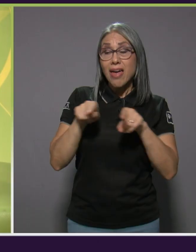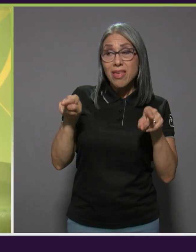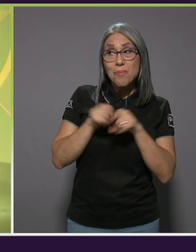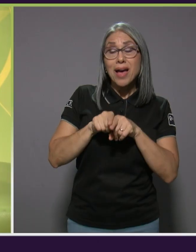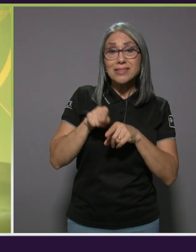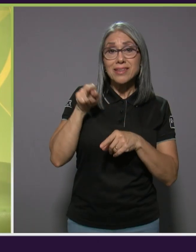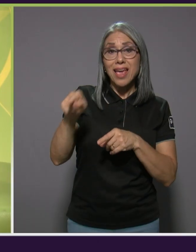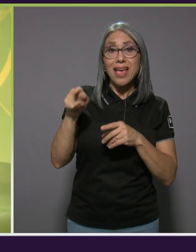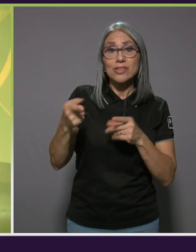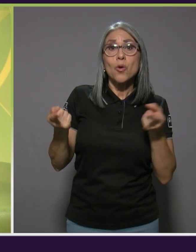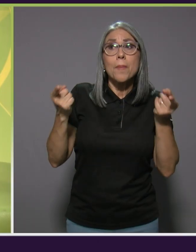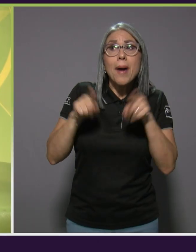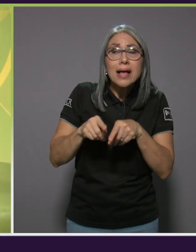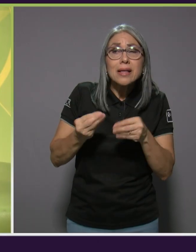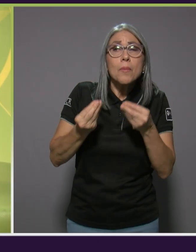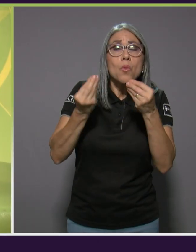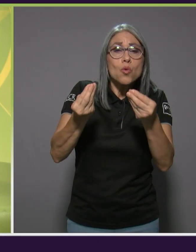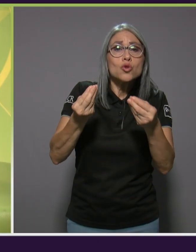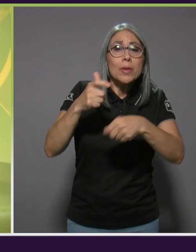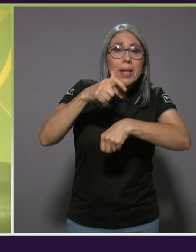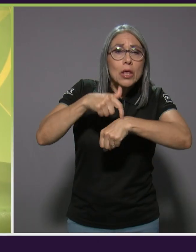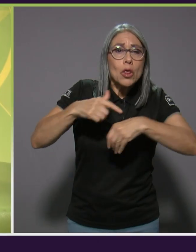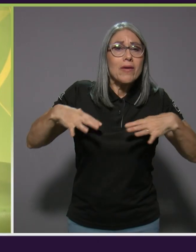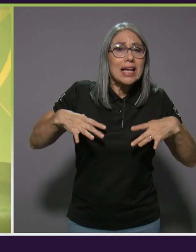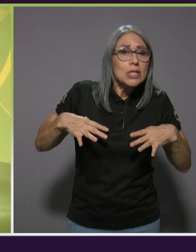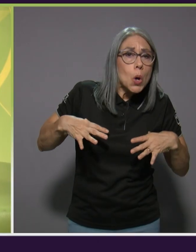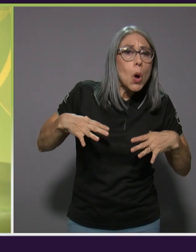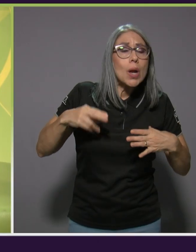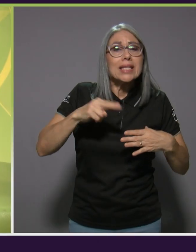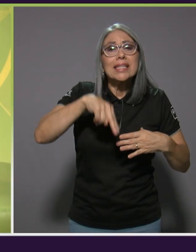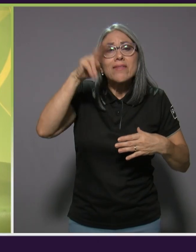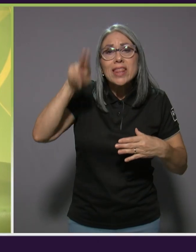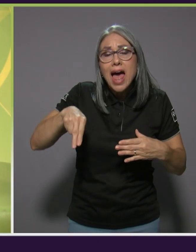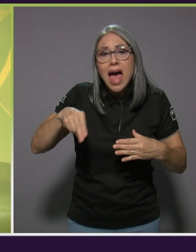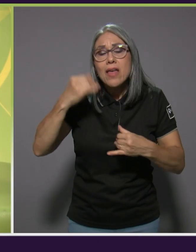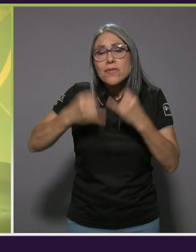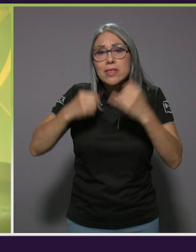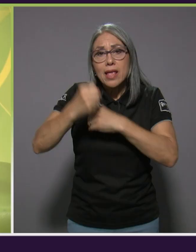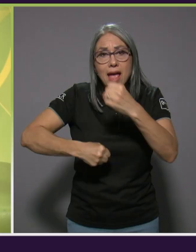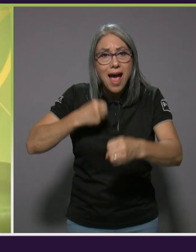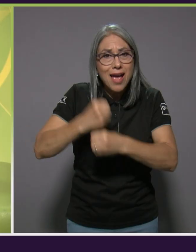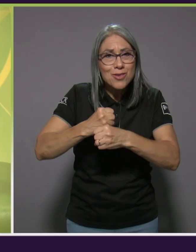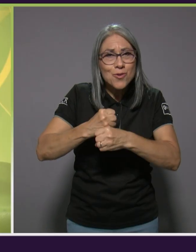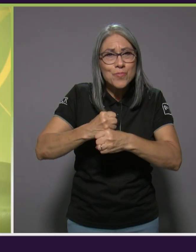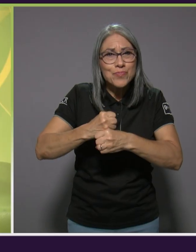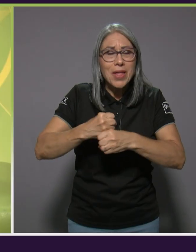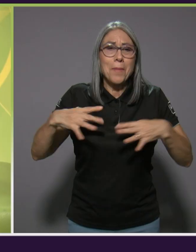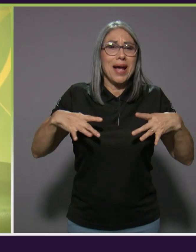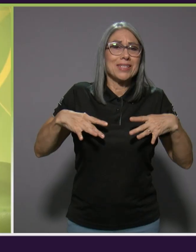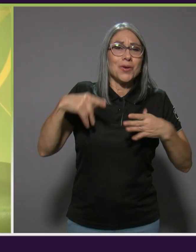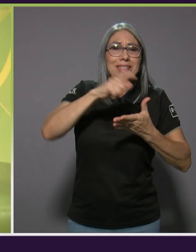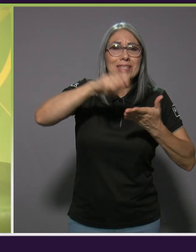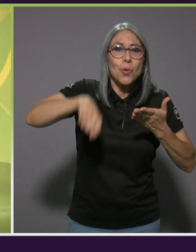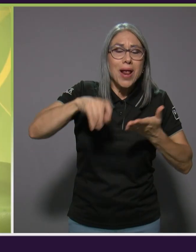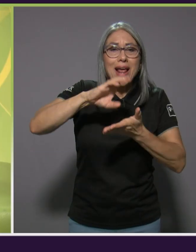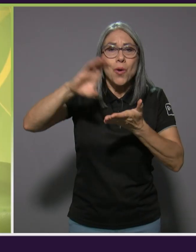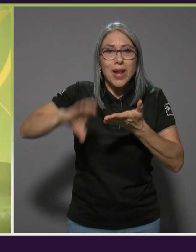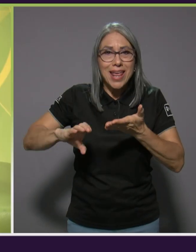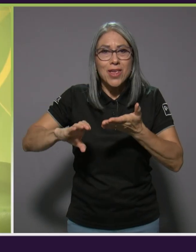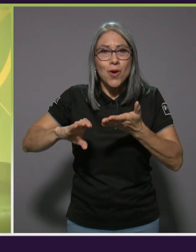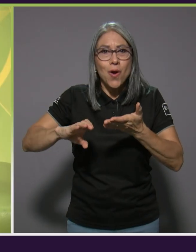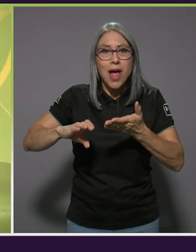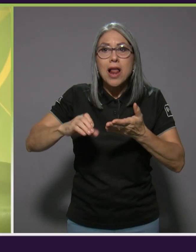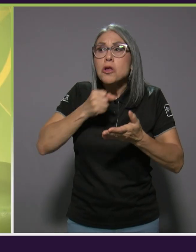a periodos de vacaciones, de Navidad, de fin de año, ¿verdad?, vacaciones de escuela y colegio, y entonces esto lo que nos quiere decir